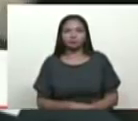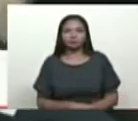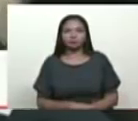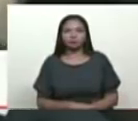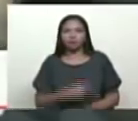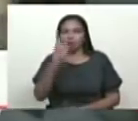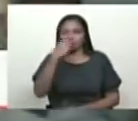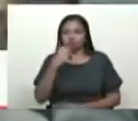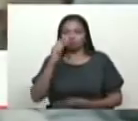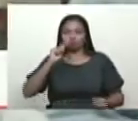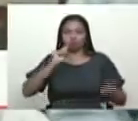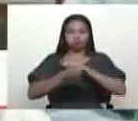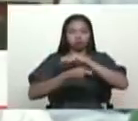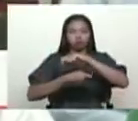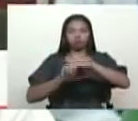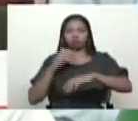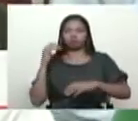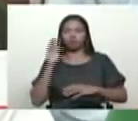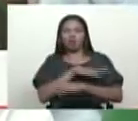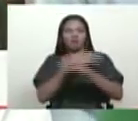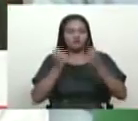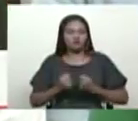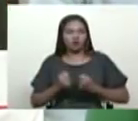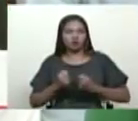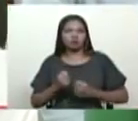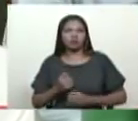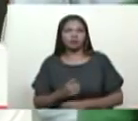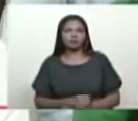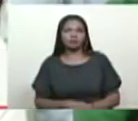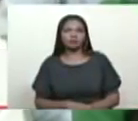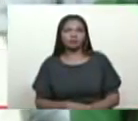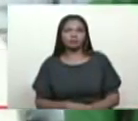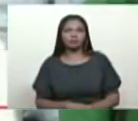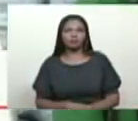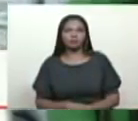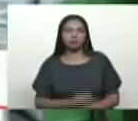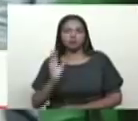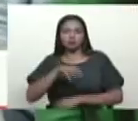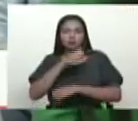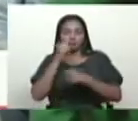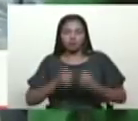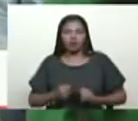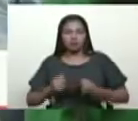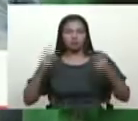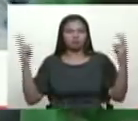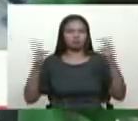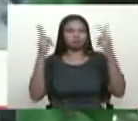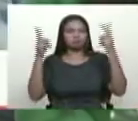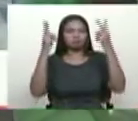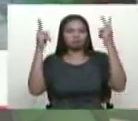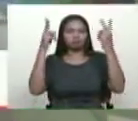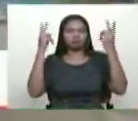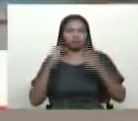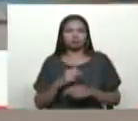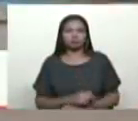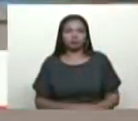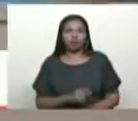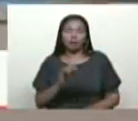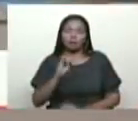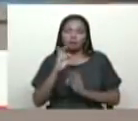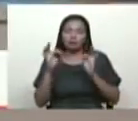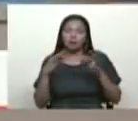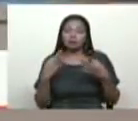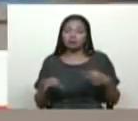víctimas a guerreros, y de guerreros a victorioso. Así de